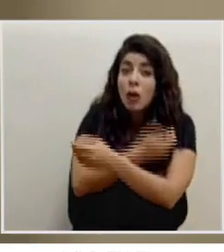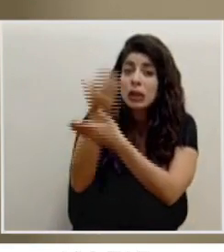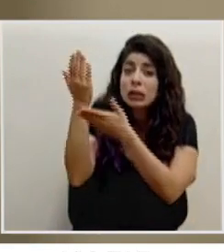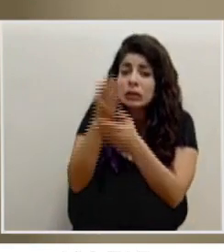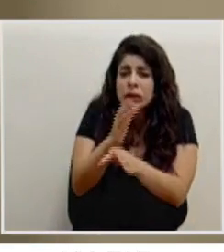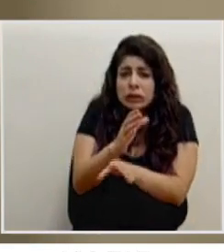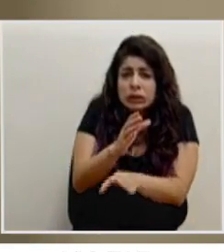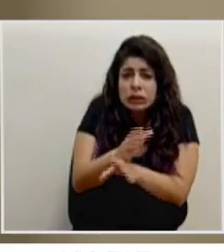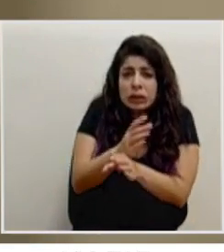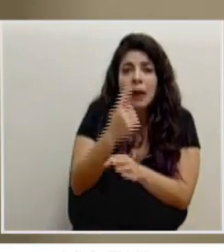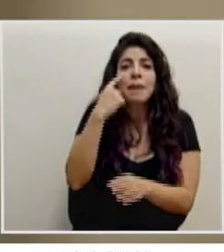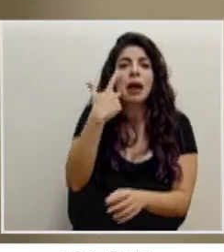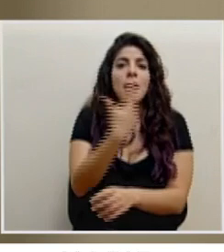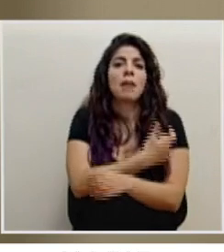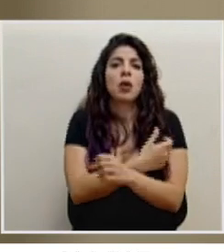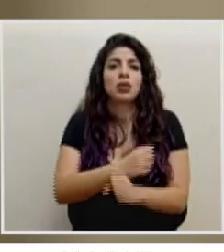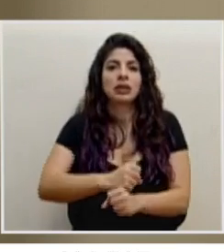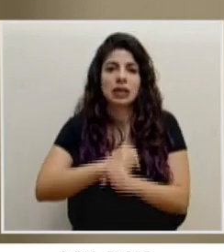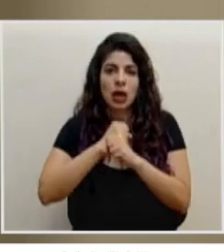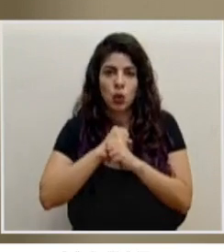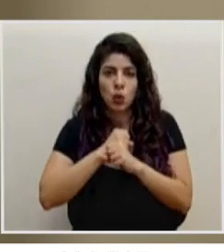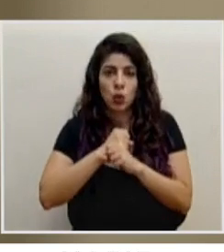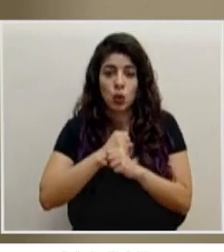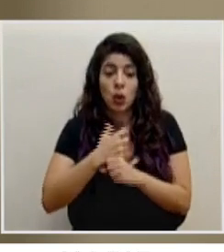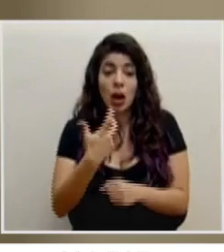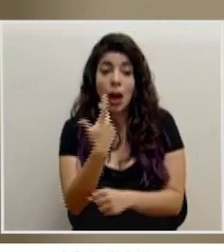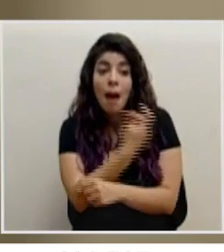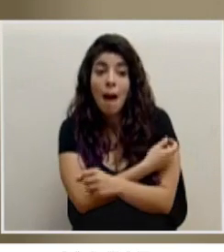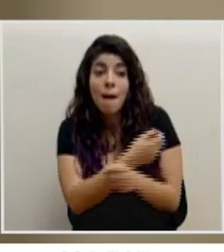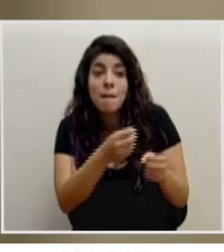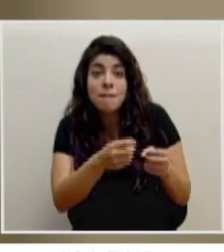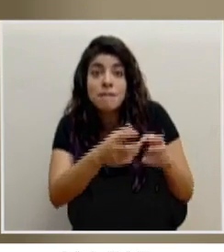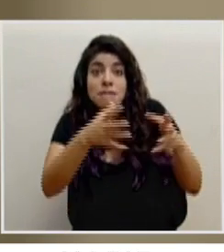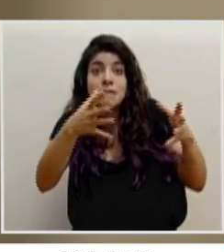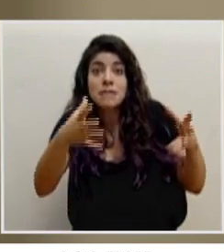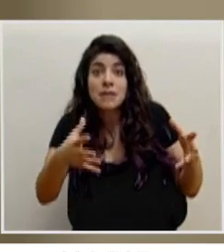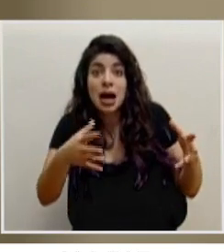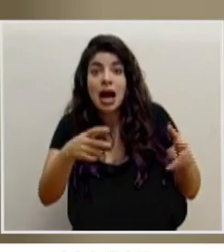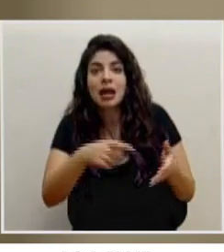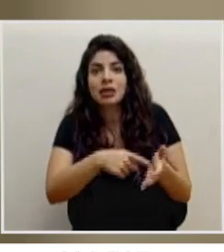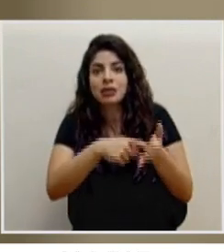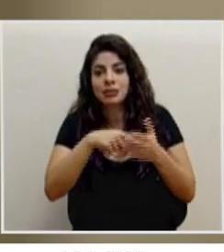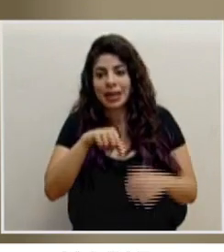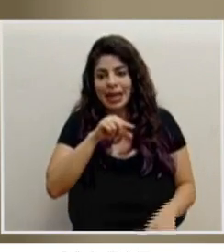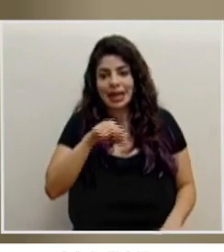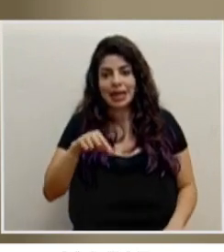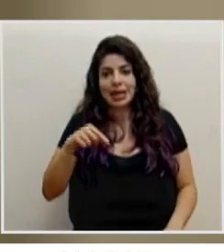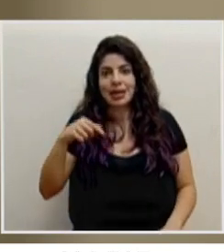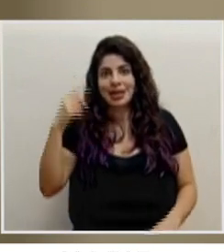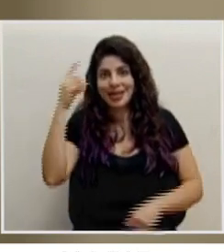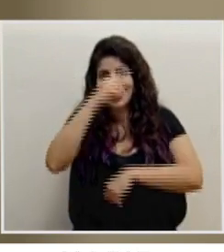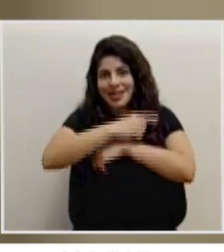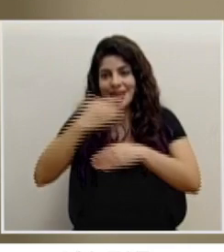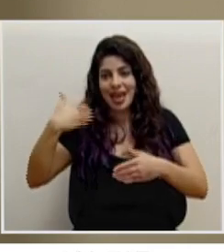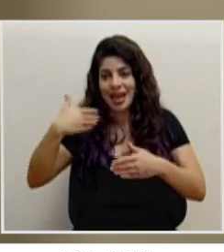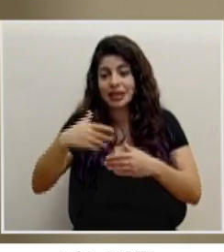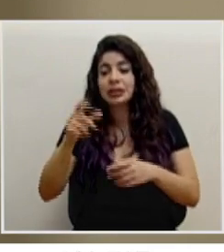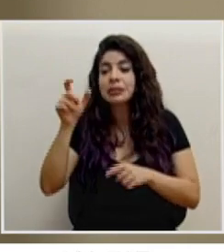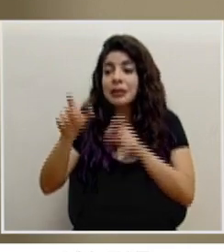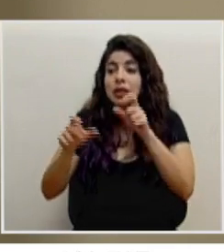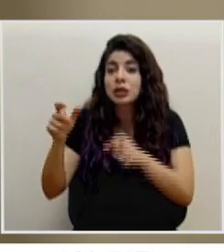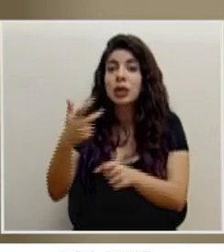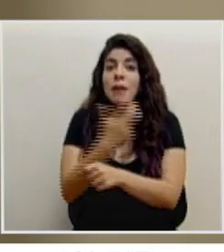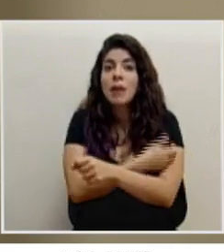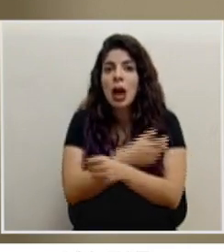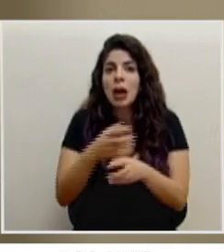que la vacunación sea segura. El esfuerzo de aumentar la aplicación de dosis ha implicado en estos días el incremento de personal vacunador y